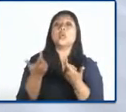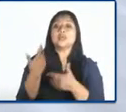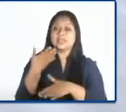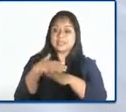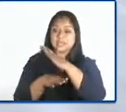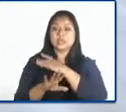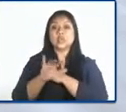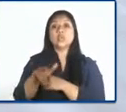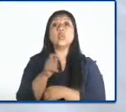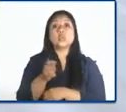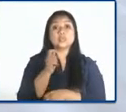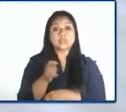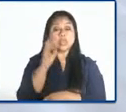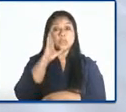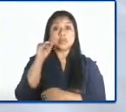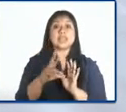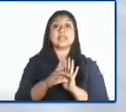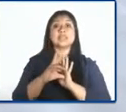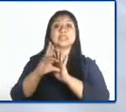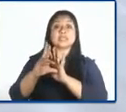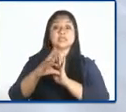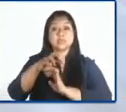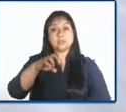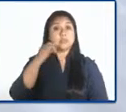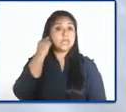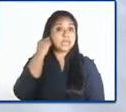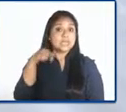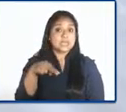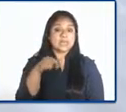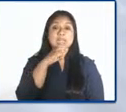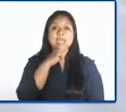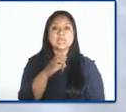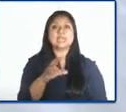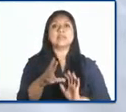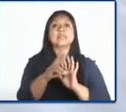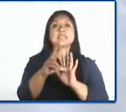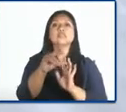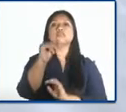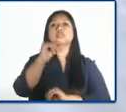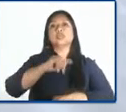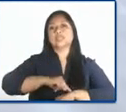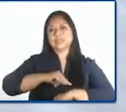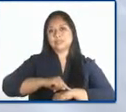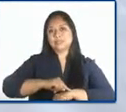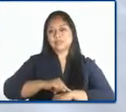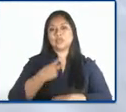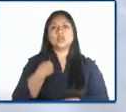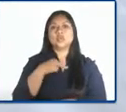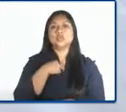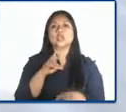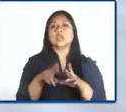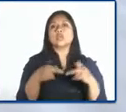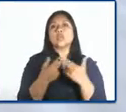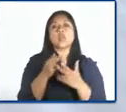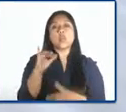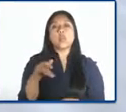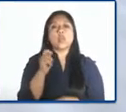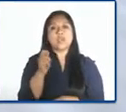ya que la representación que ejerce PGN es una representación de forma provisional. Nosotros en audiencia